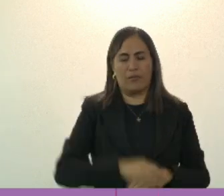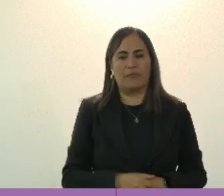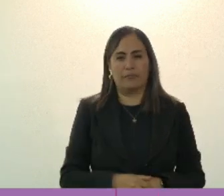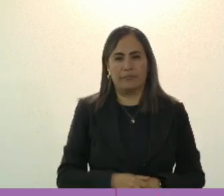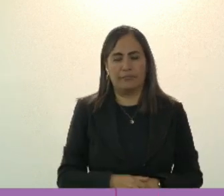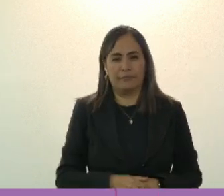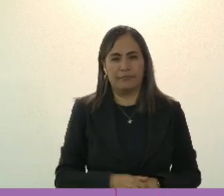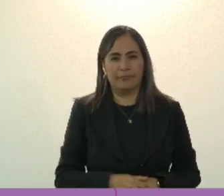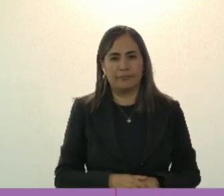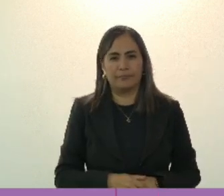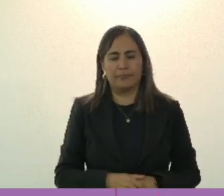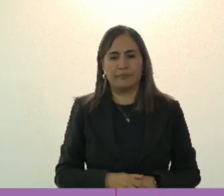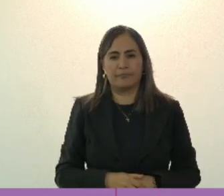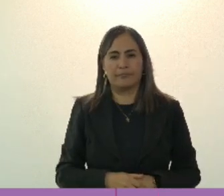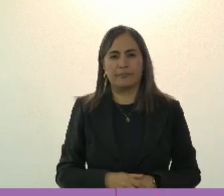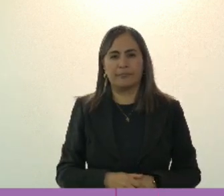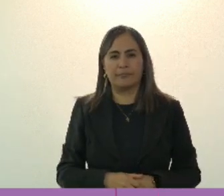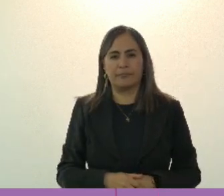en tu paréntesis tú